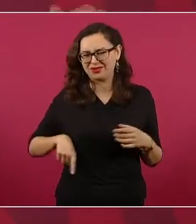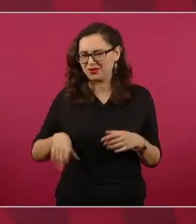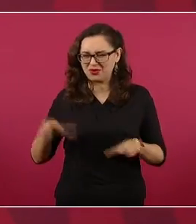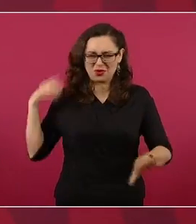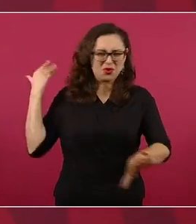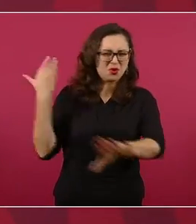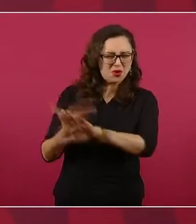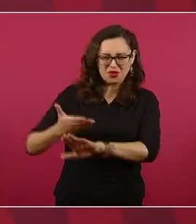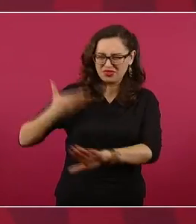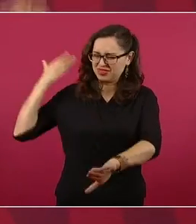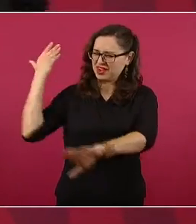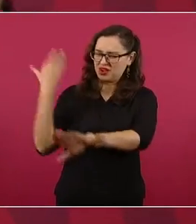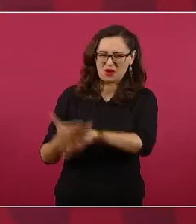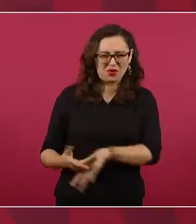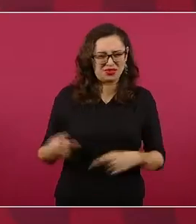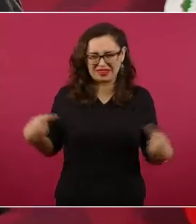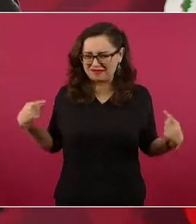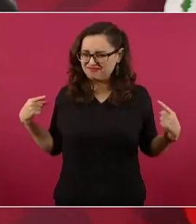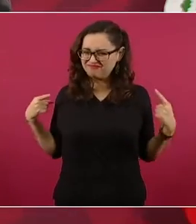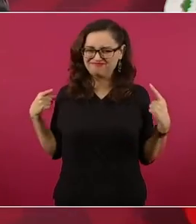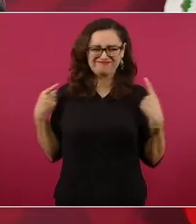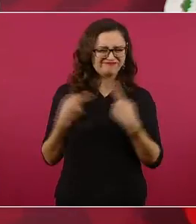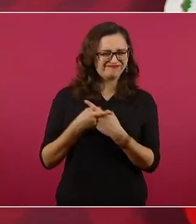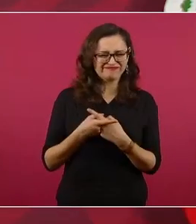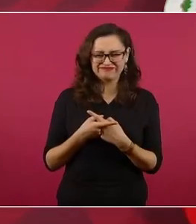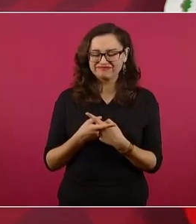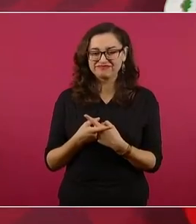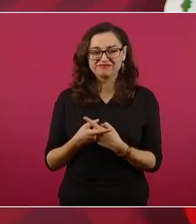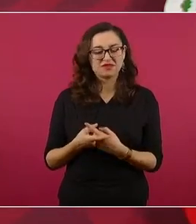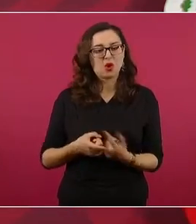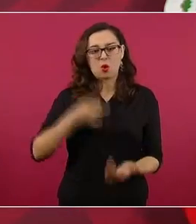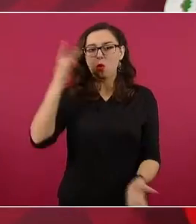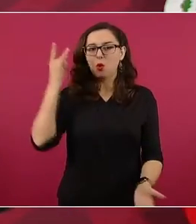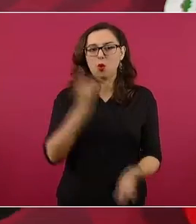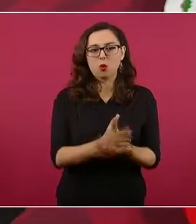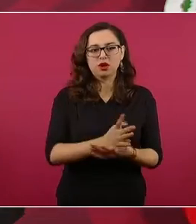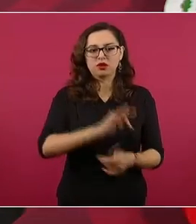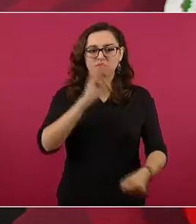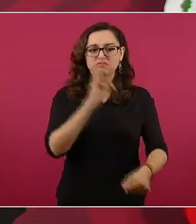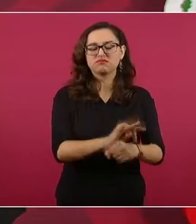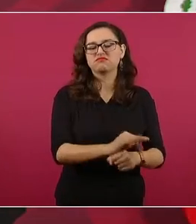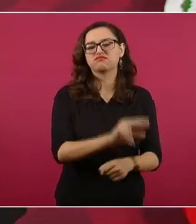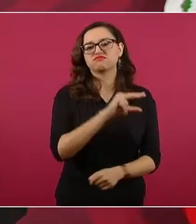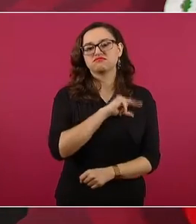completamente contrario, defensor de los intereses particulares.